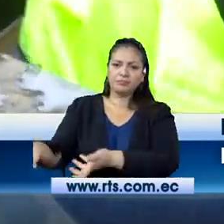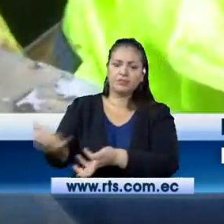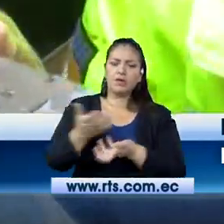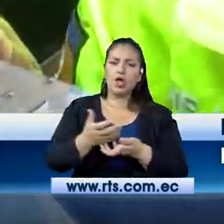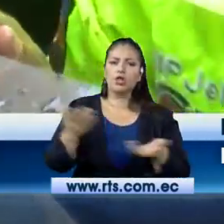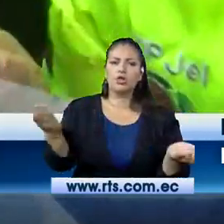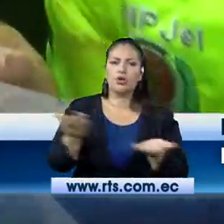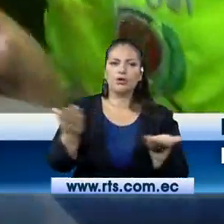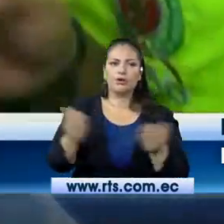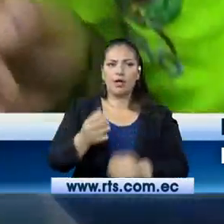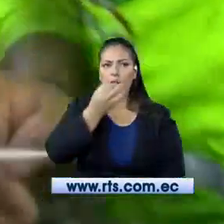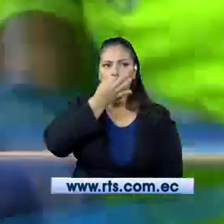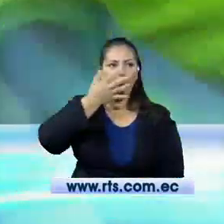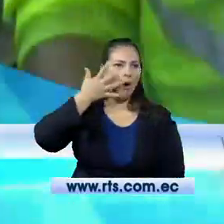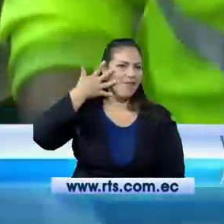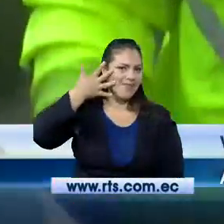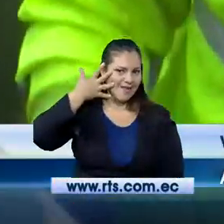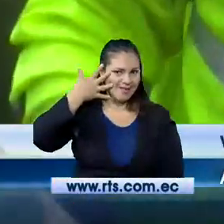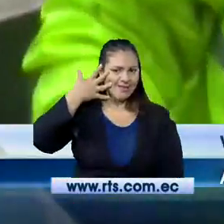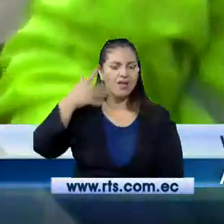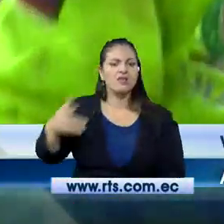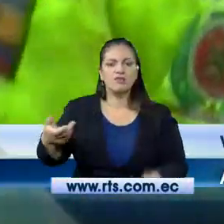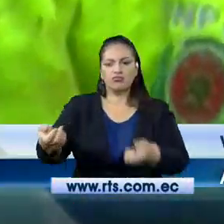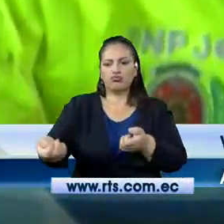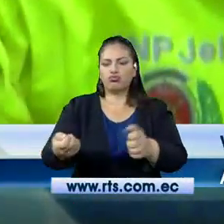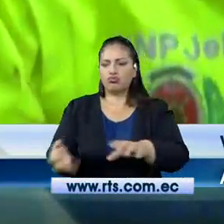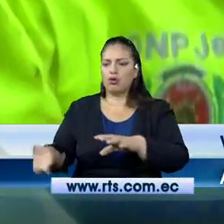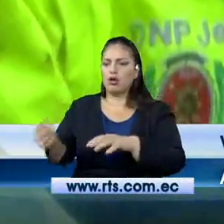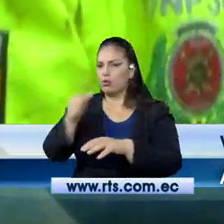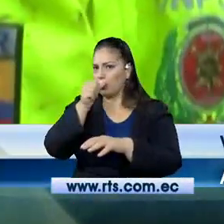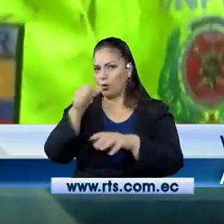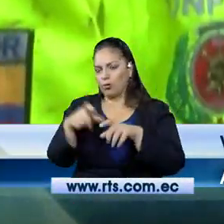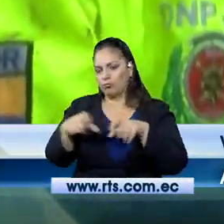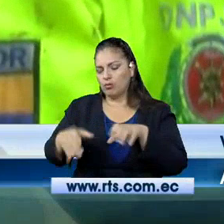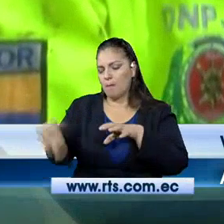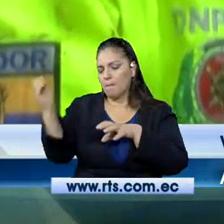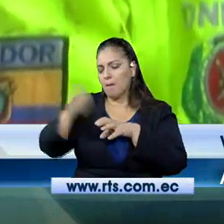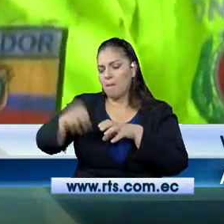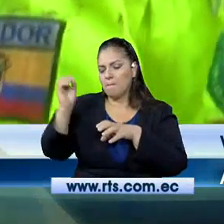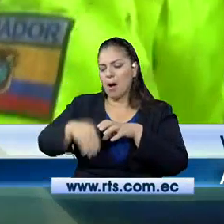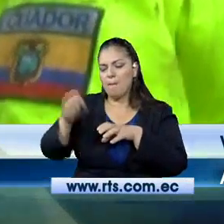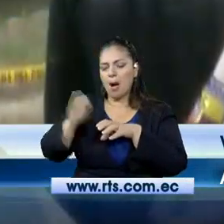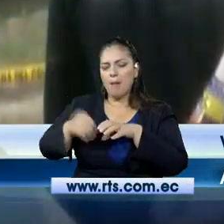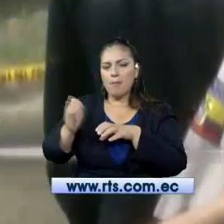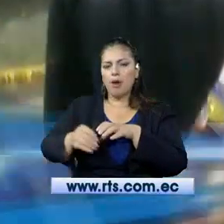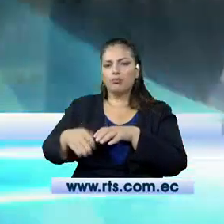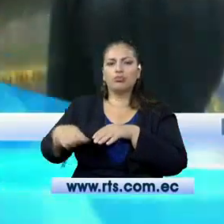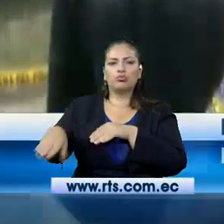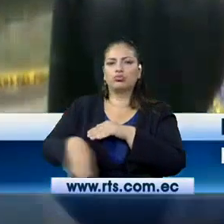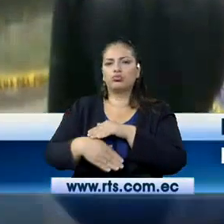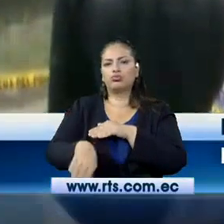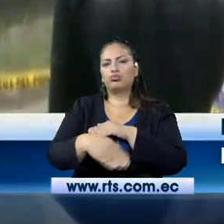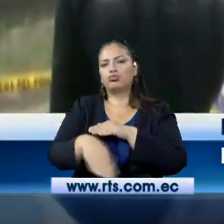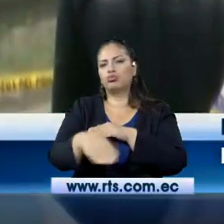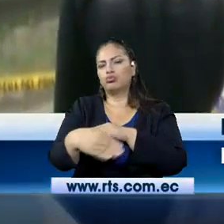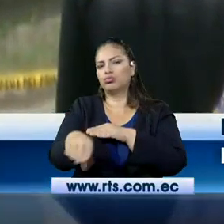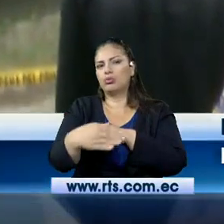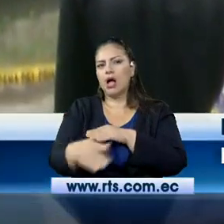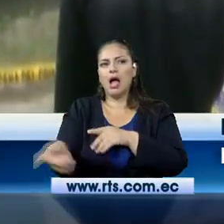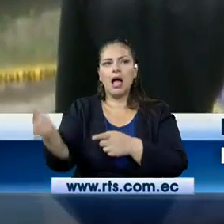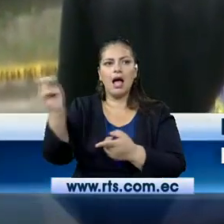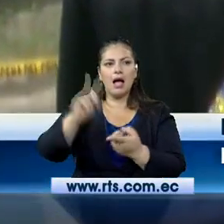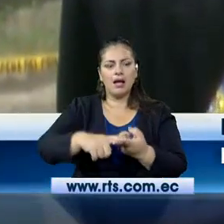Seguridad que estaba dando. También está capturado, las personas que estaban en el vehículo. Tenemos un total de 4 detenidos, hay